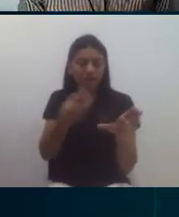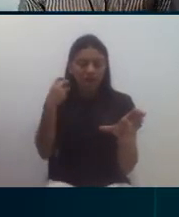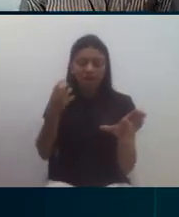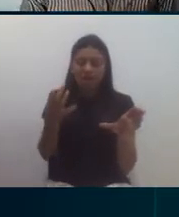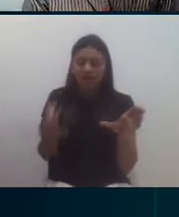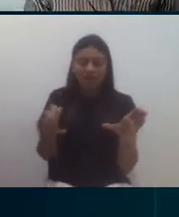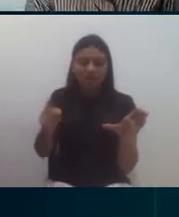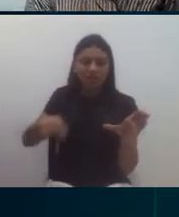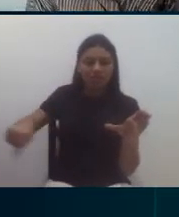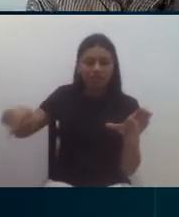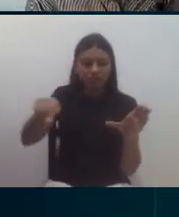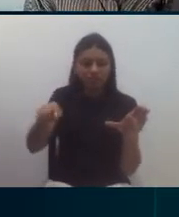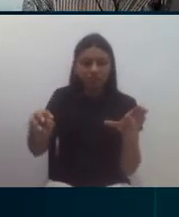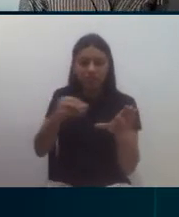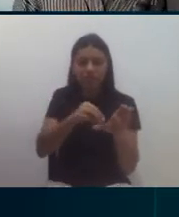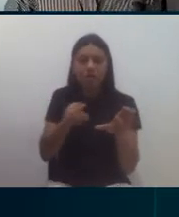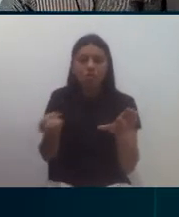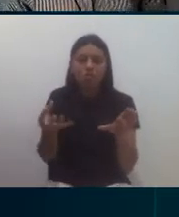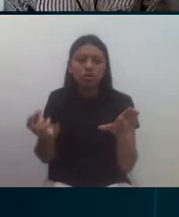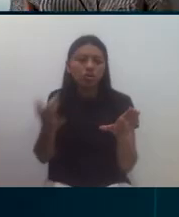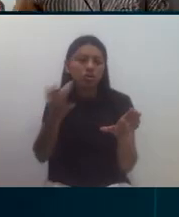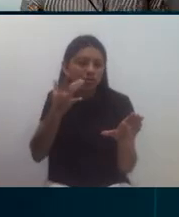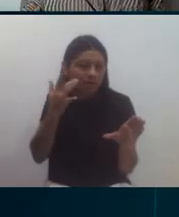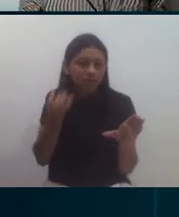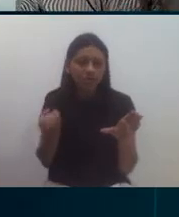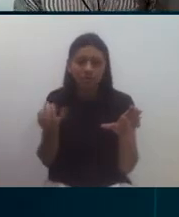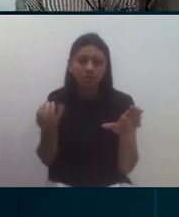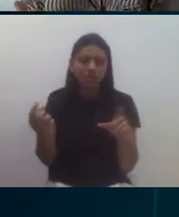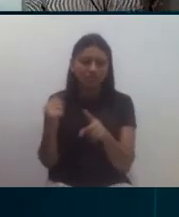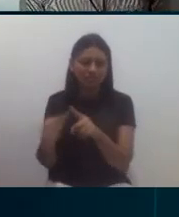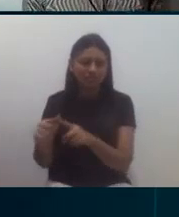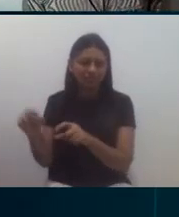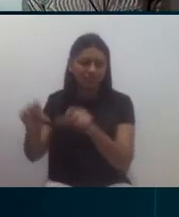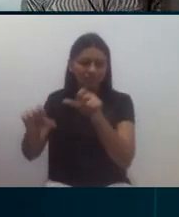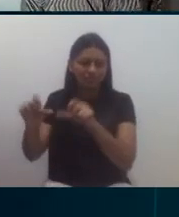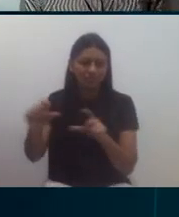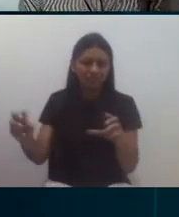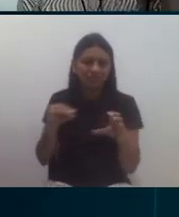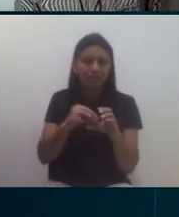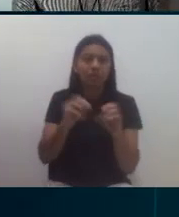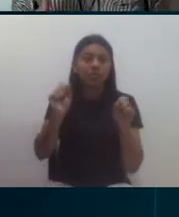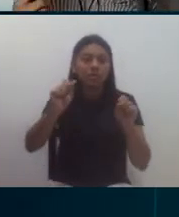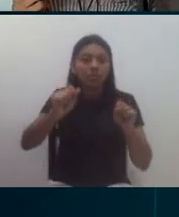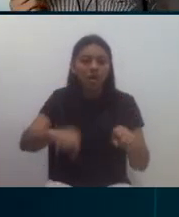de sacar los líquidos de las aguas residuales antes nos va a mejorar la calidad del biodiesel.